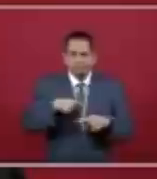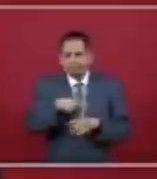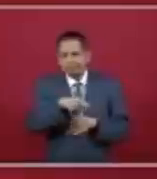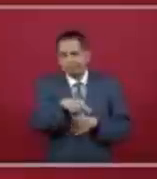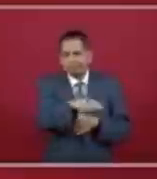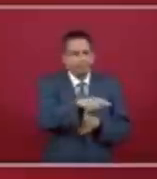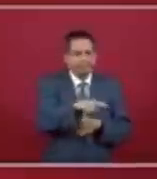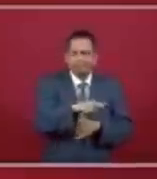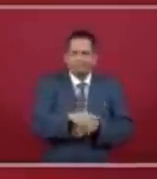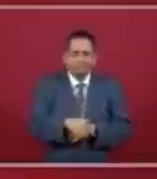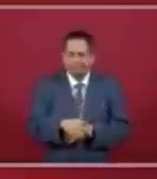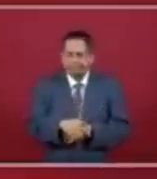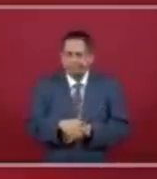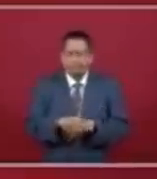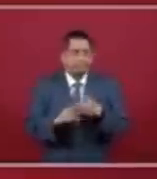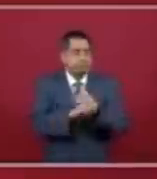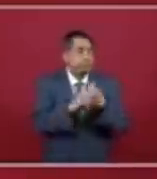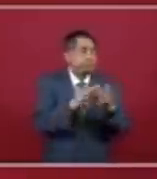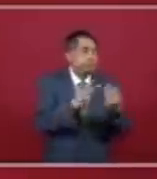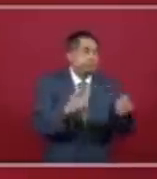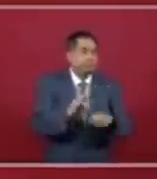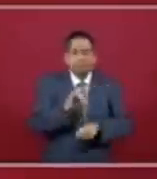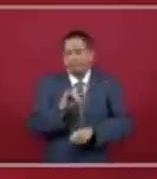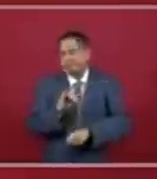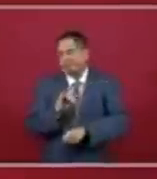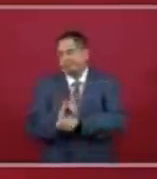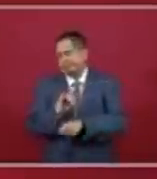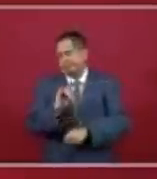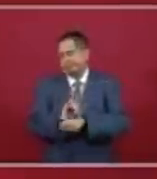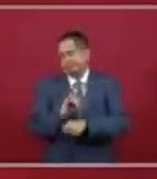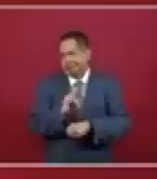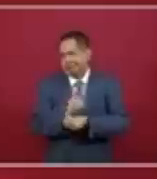los problemas de